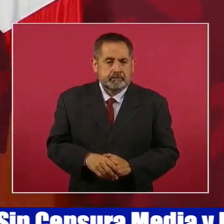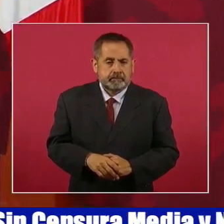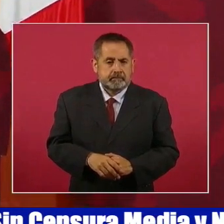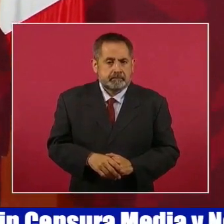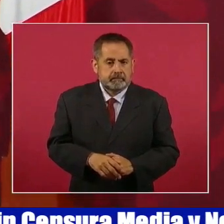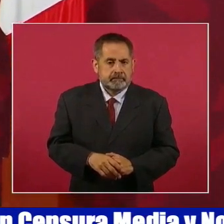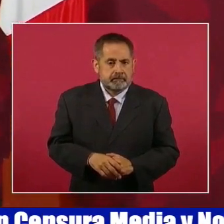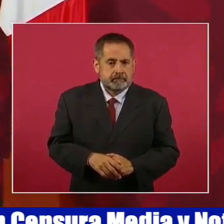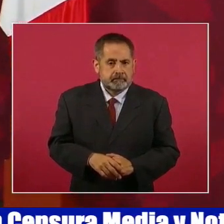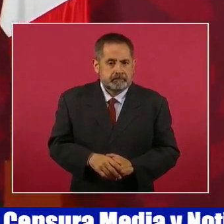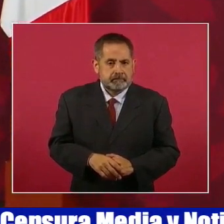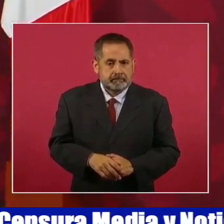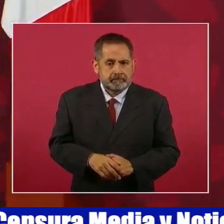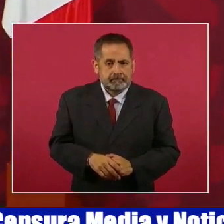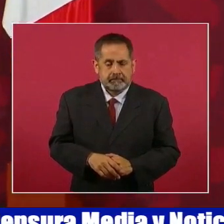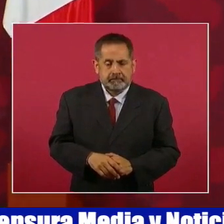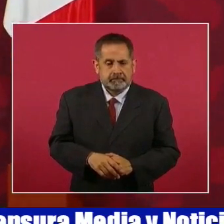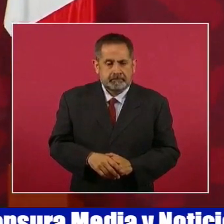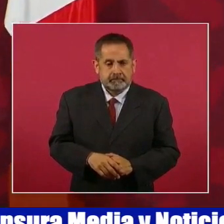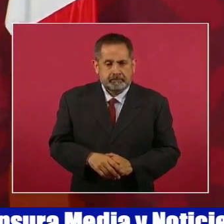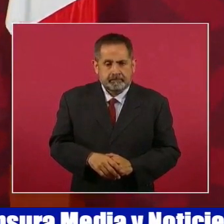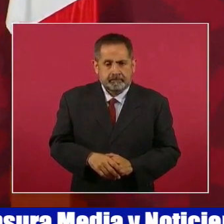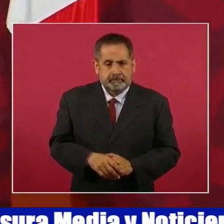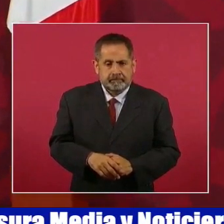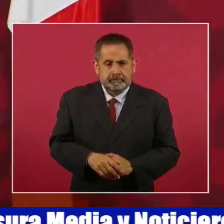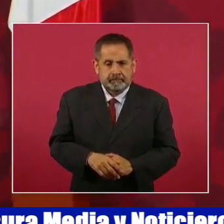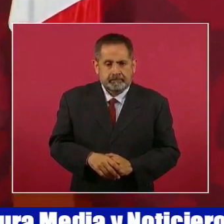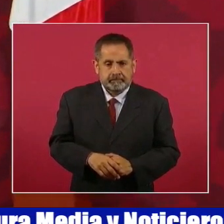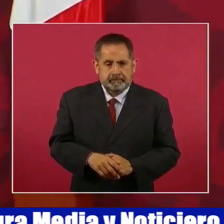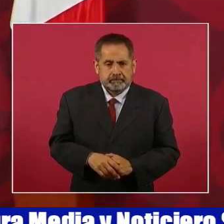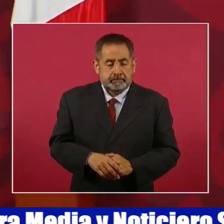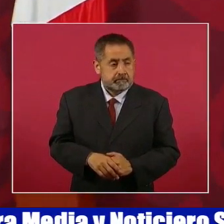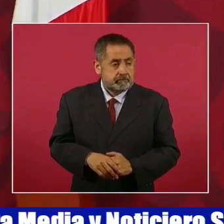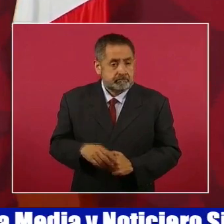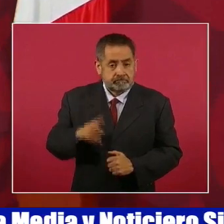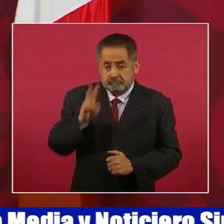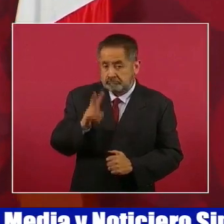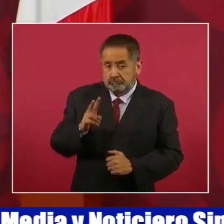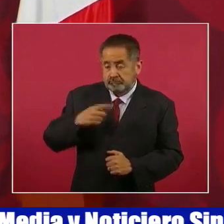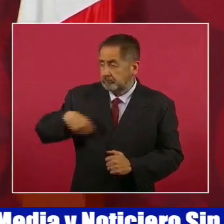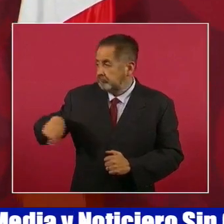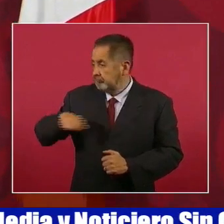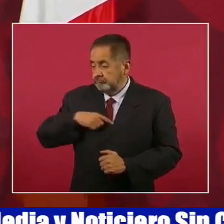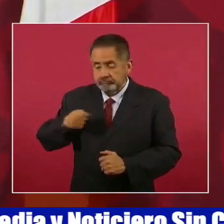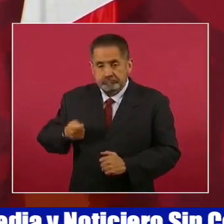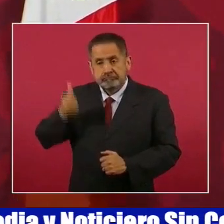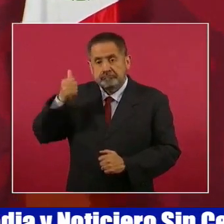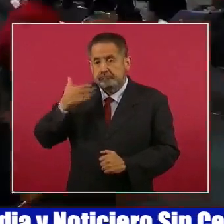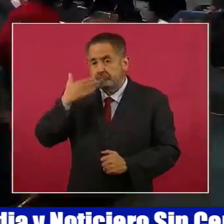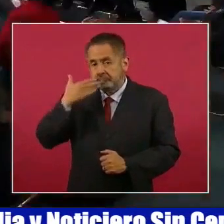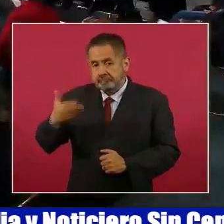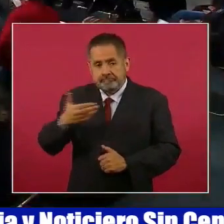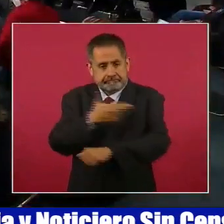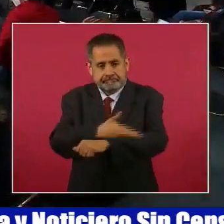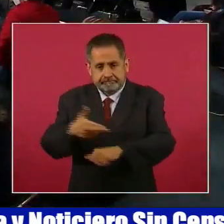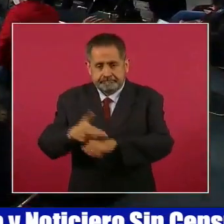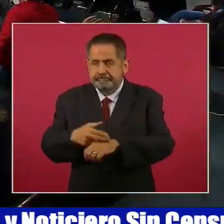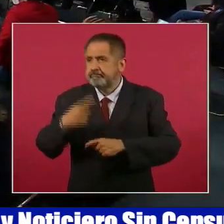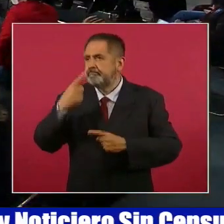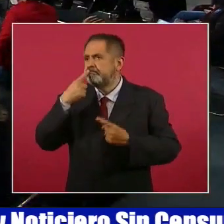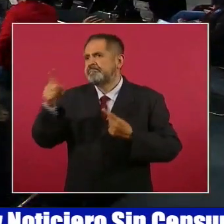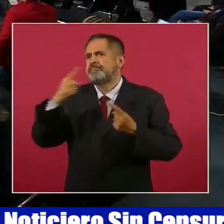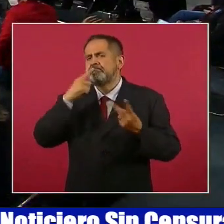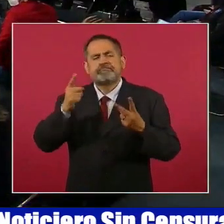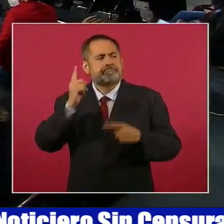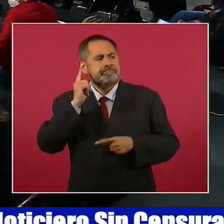la patria, votaron en contra porque tienen una postura conservadora, elitista, contraria al interés público y